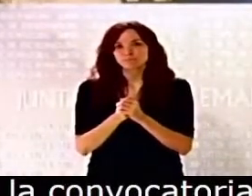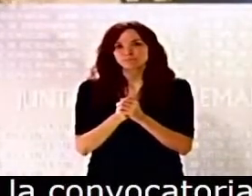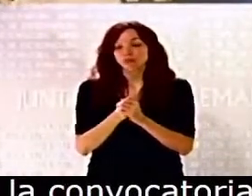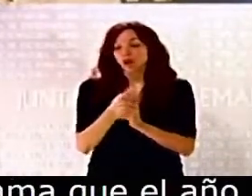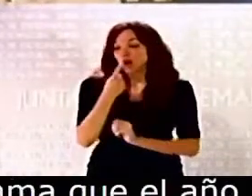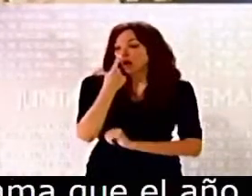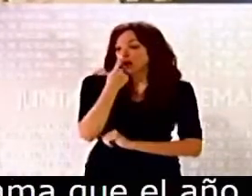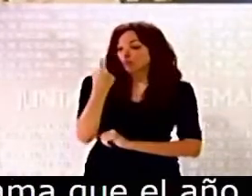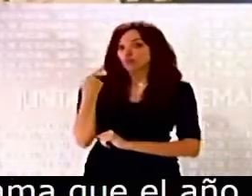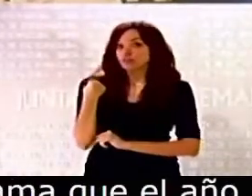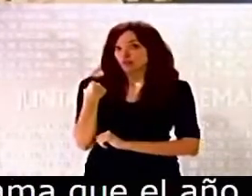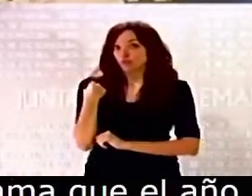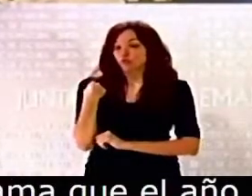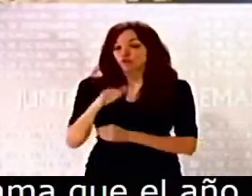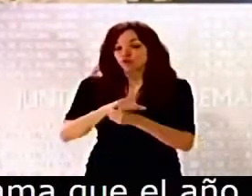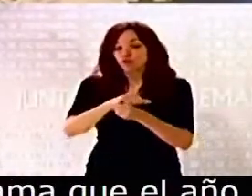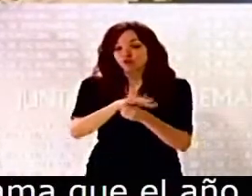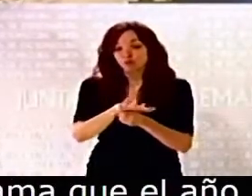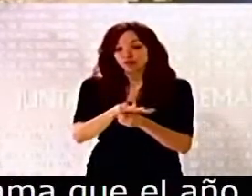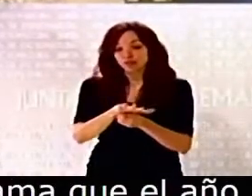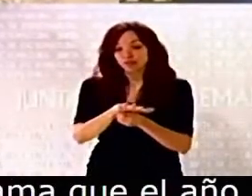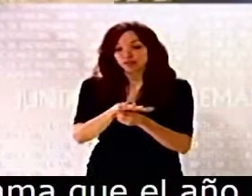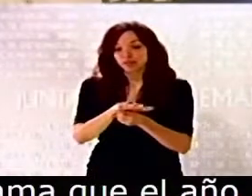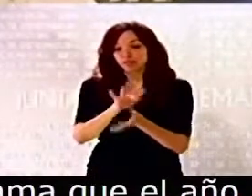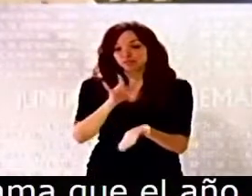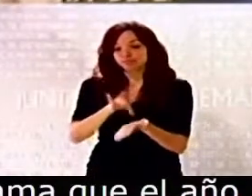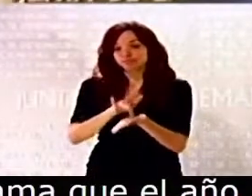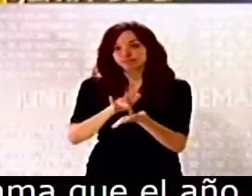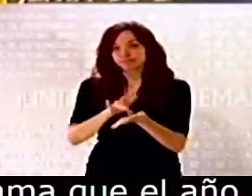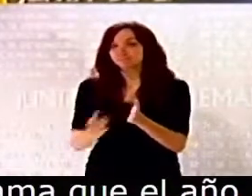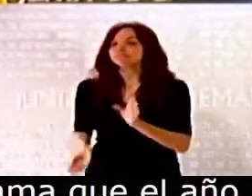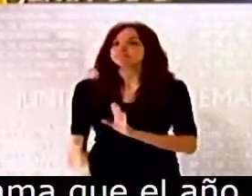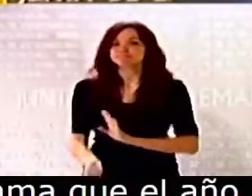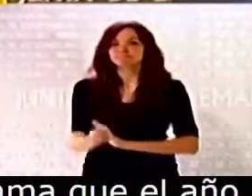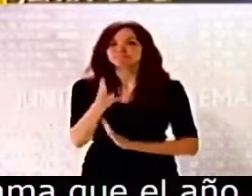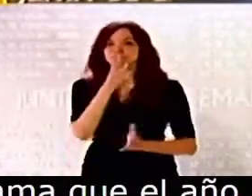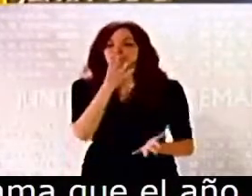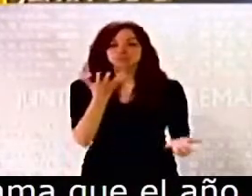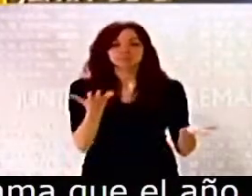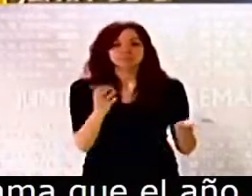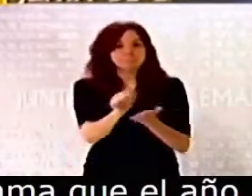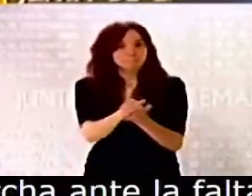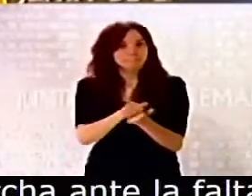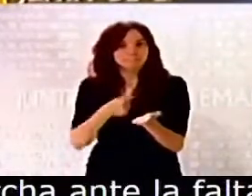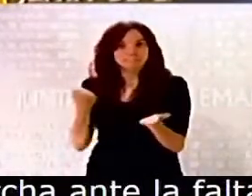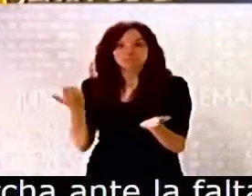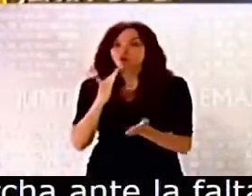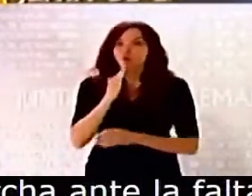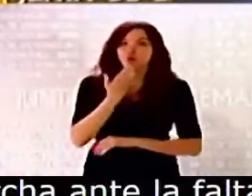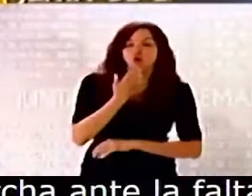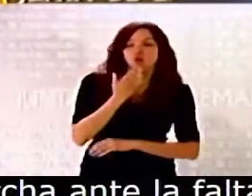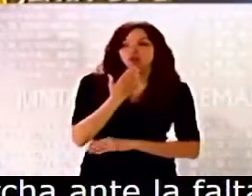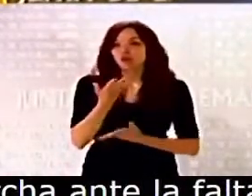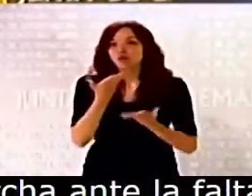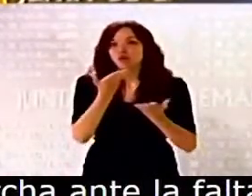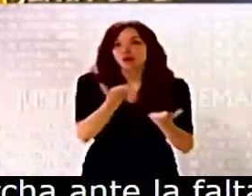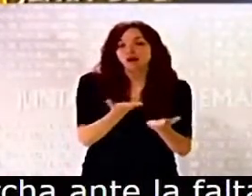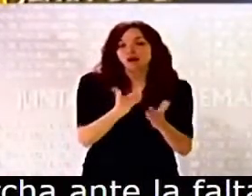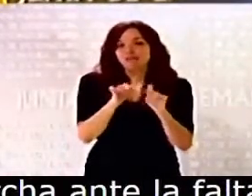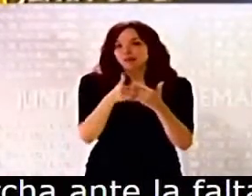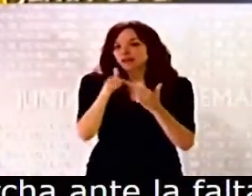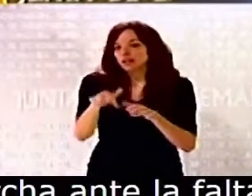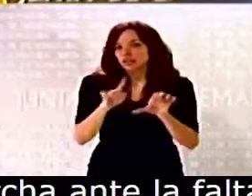obligados por la pandemia, pusimos en marcha ante la falta de ocio y de respuesta para los jóvenes y para las familias en